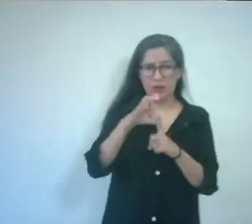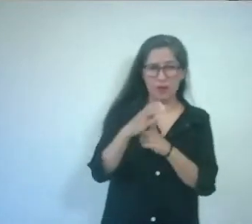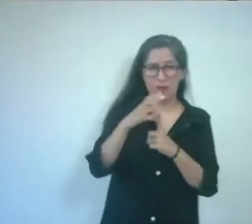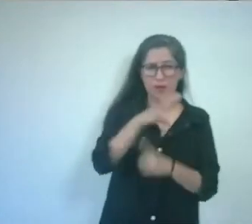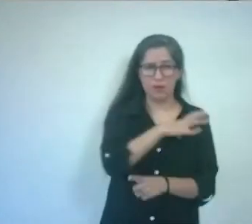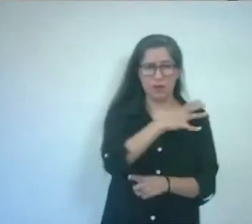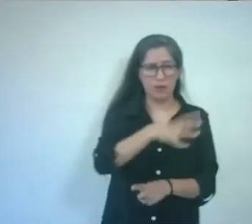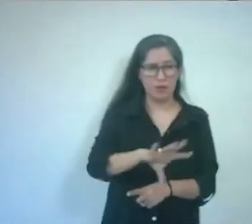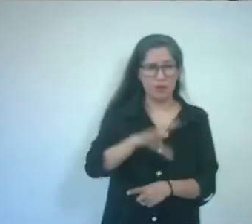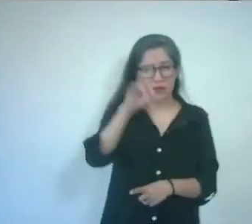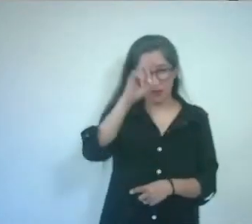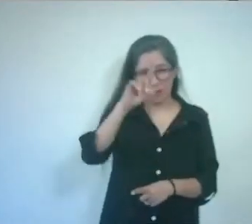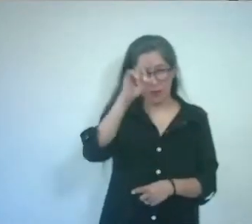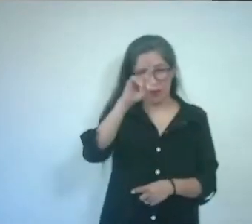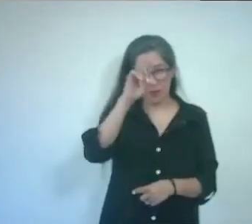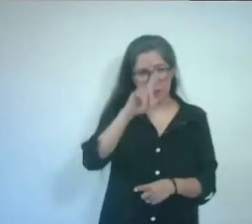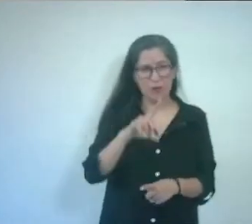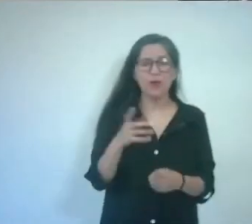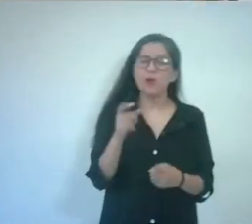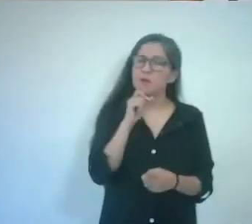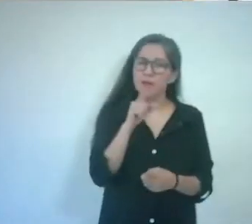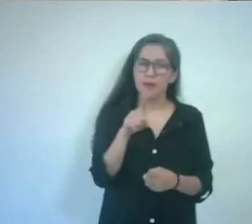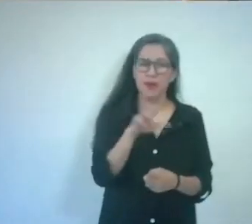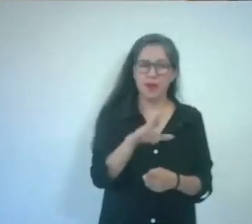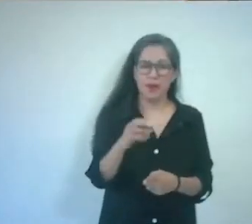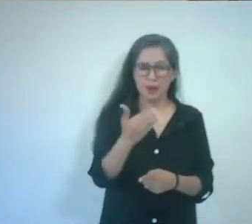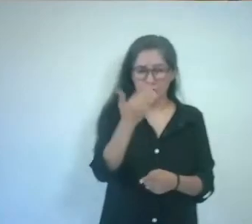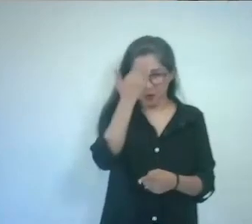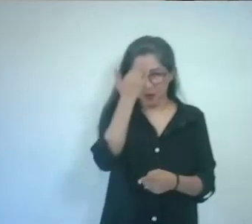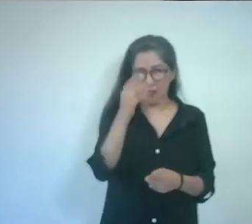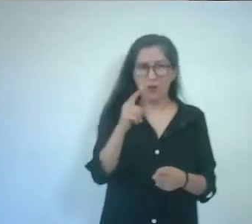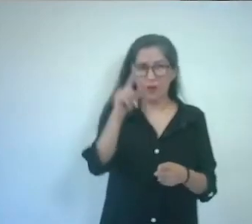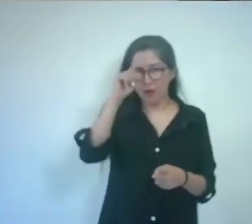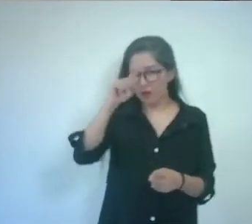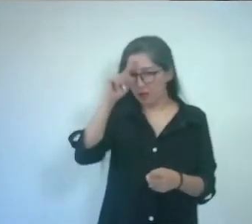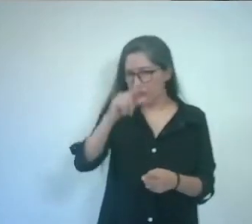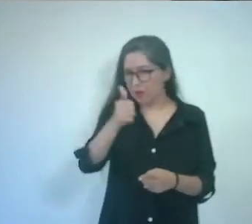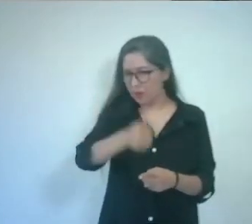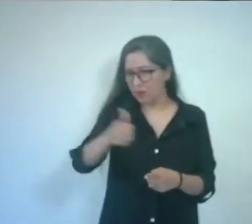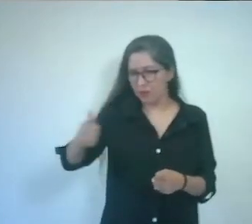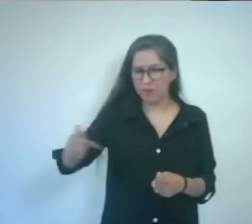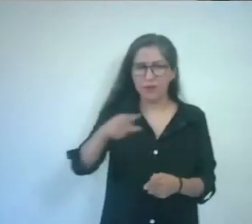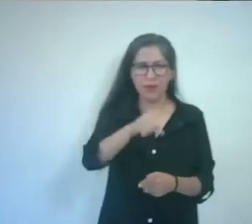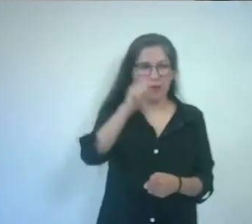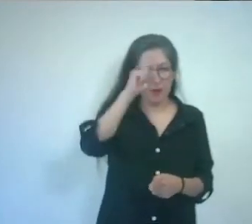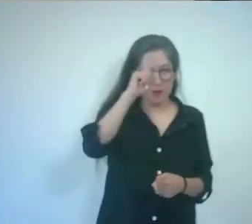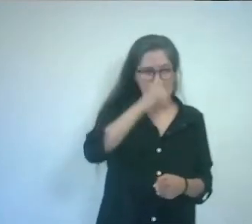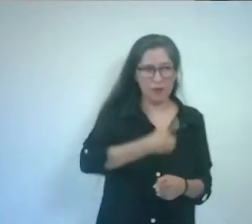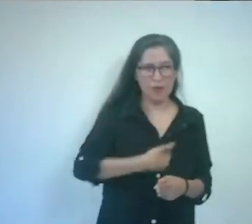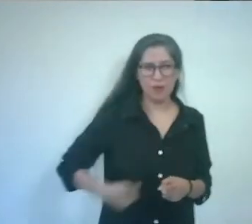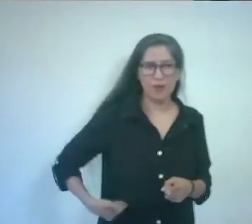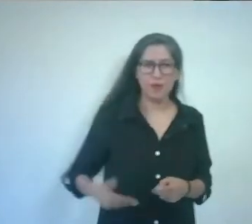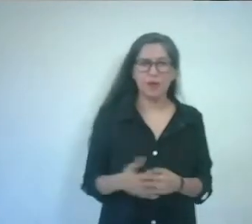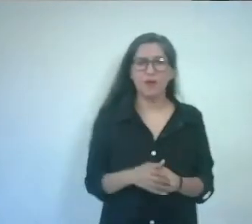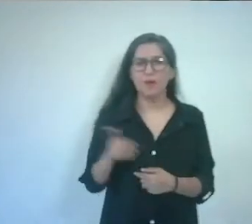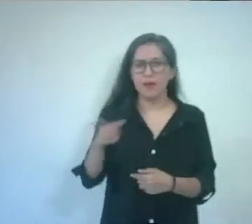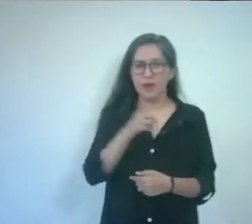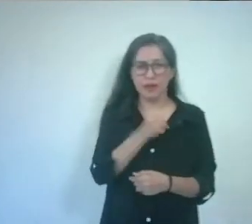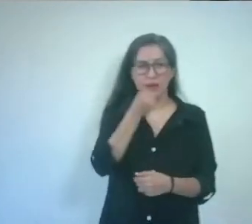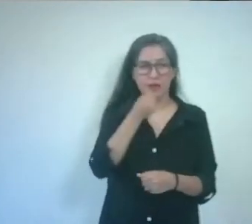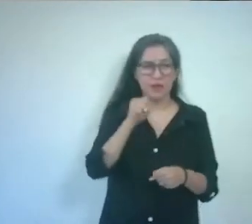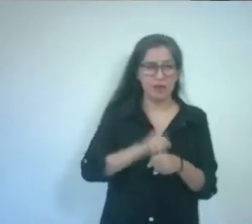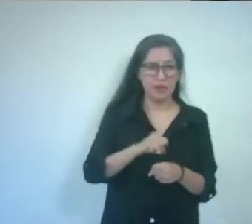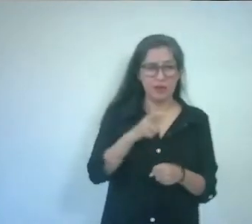Un saludo, un agradecimiento, reconocimiento a las consejerías, a la consejera presidente, a Mauro, el secretario ejecutivo, que ha